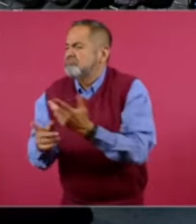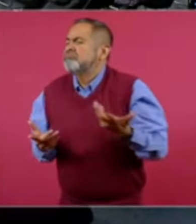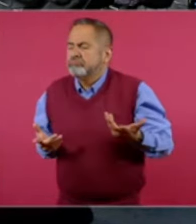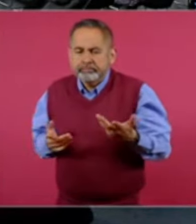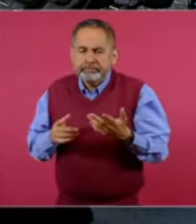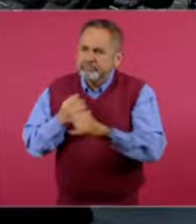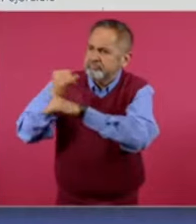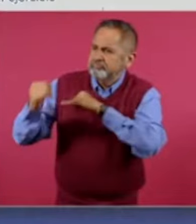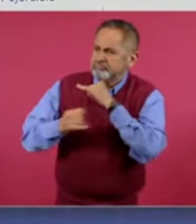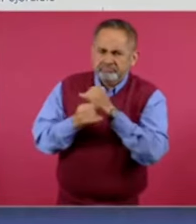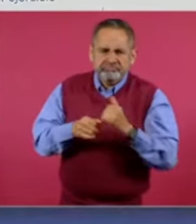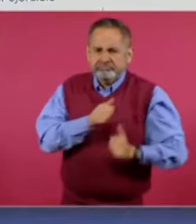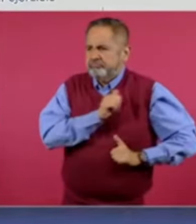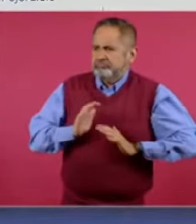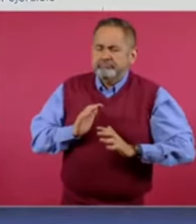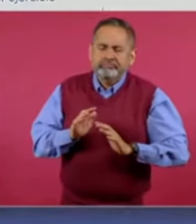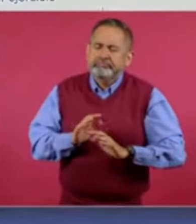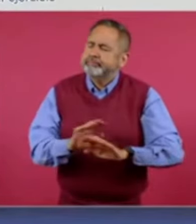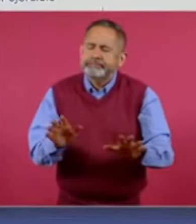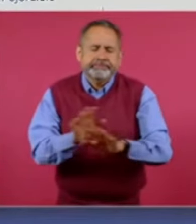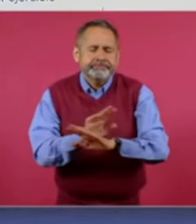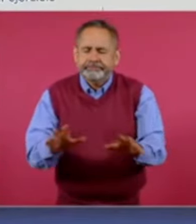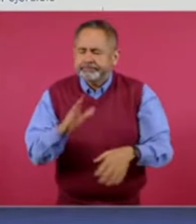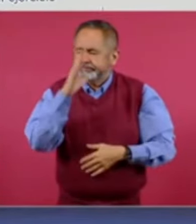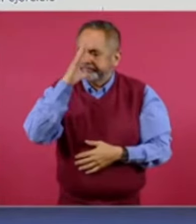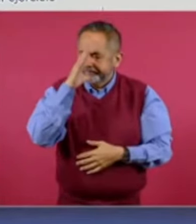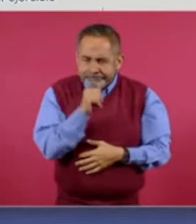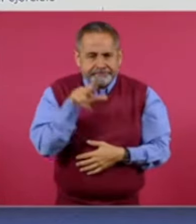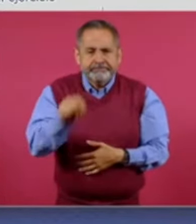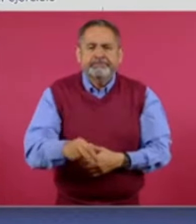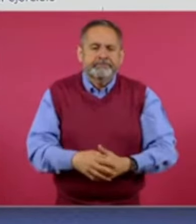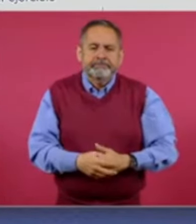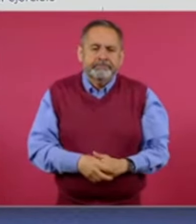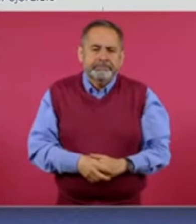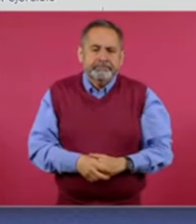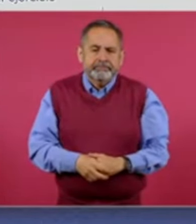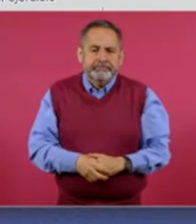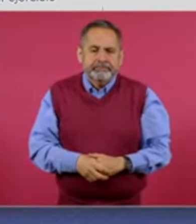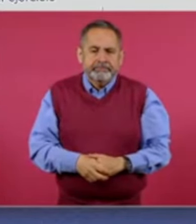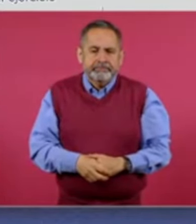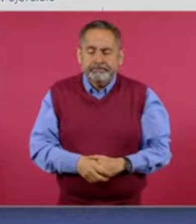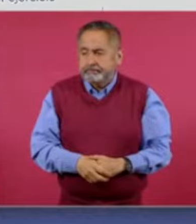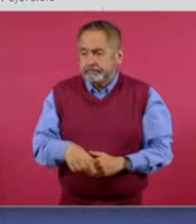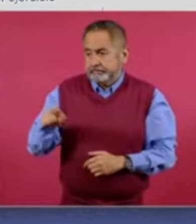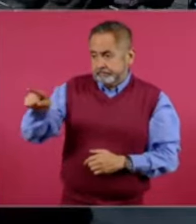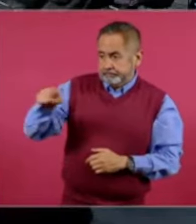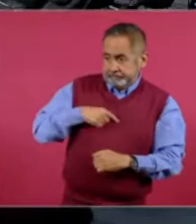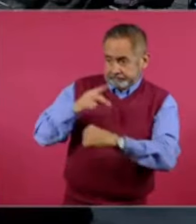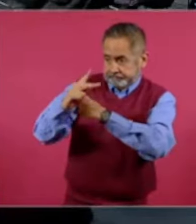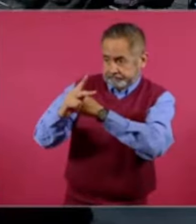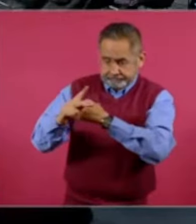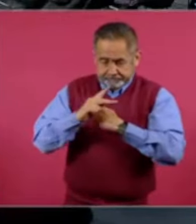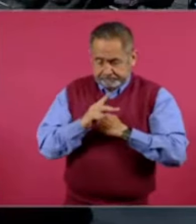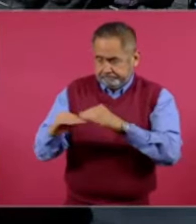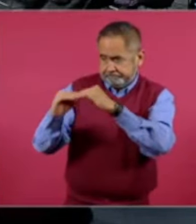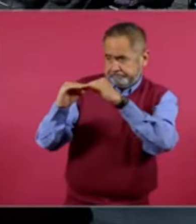la la igualdad jurídica de los